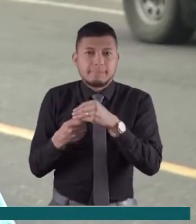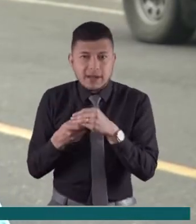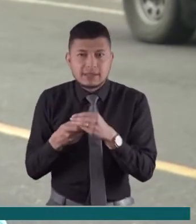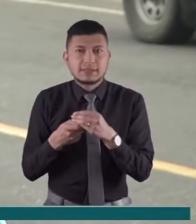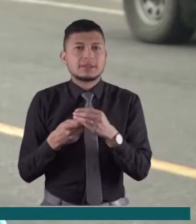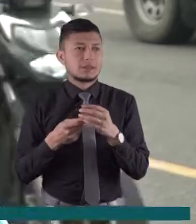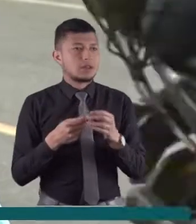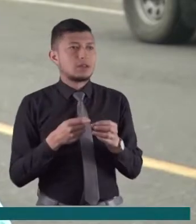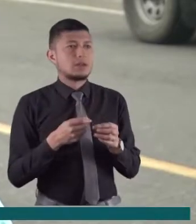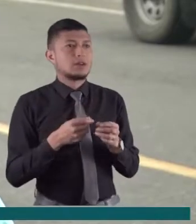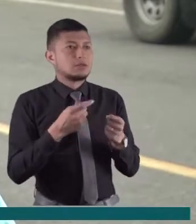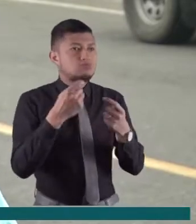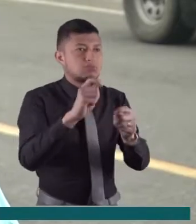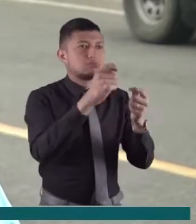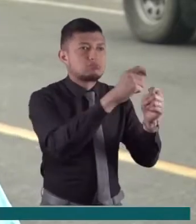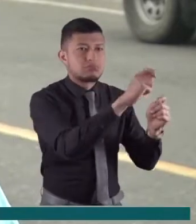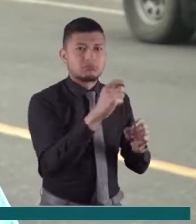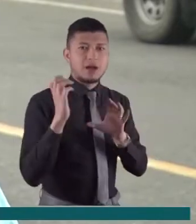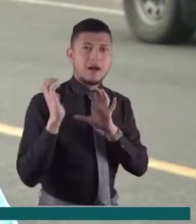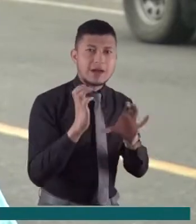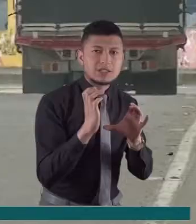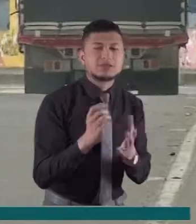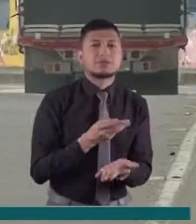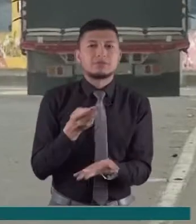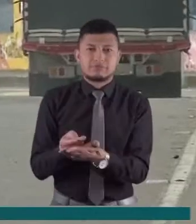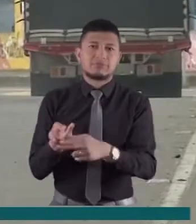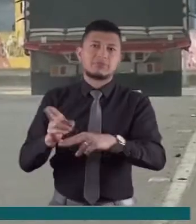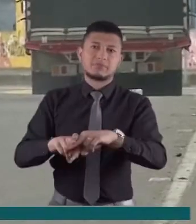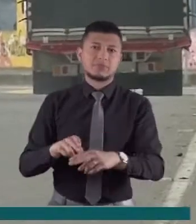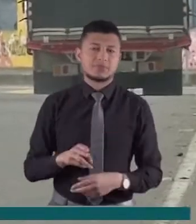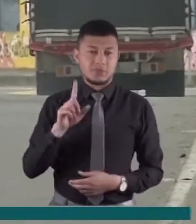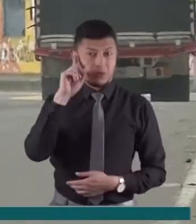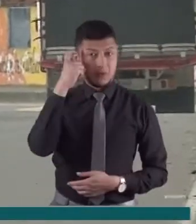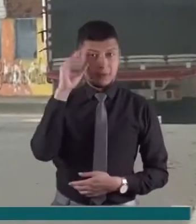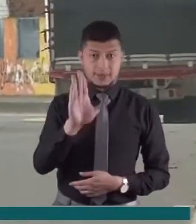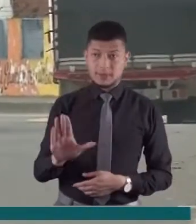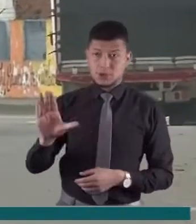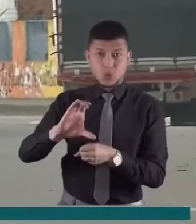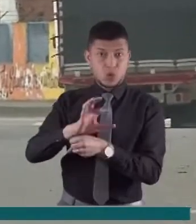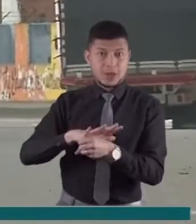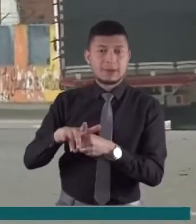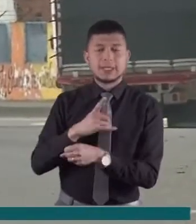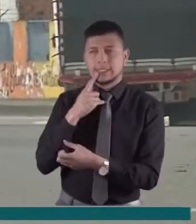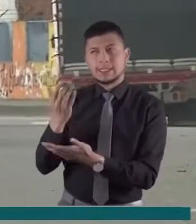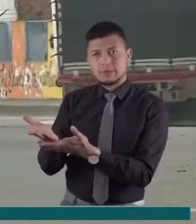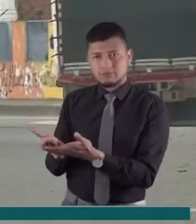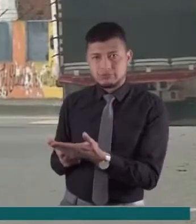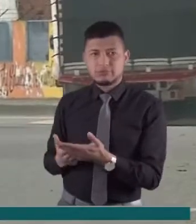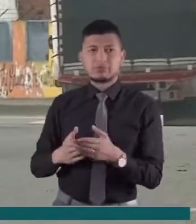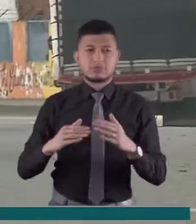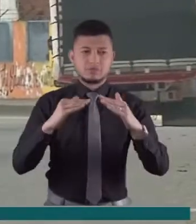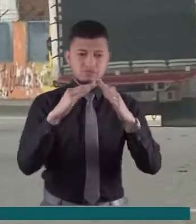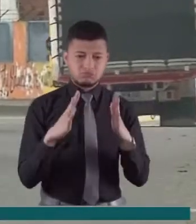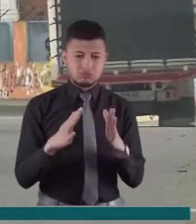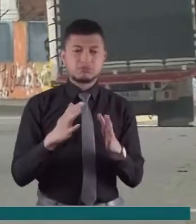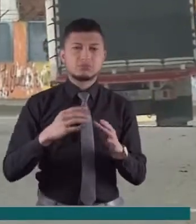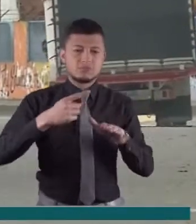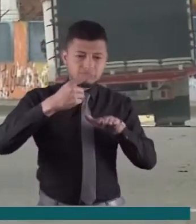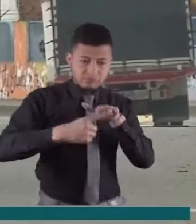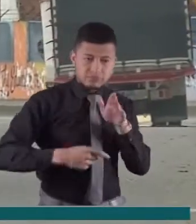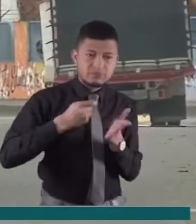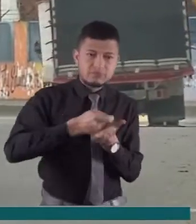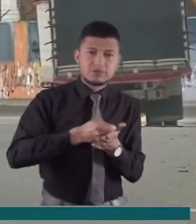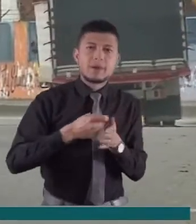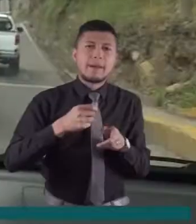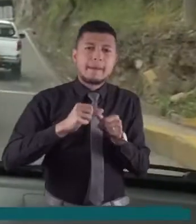llevarlos a los diferentes puntos como corabastos desde la gobernación de cundinamarca se realizará la solicitud para mover el peaje unos metros más